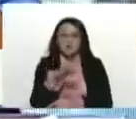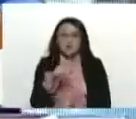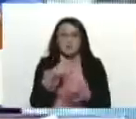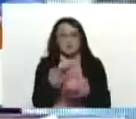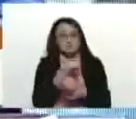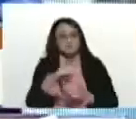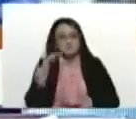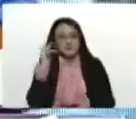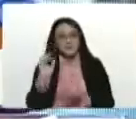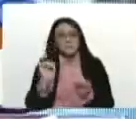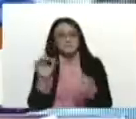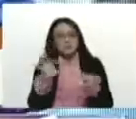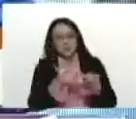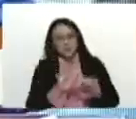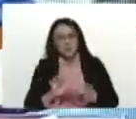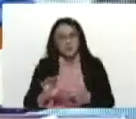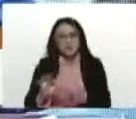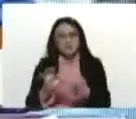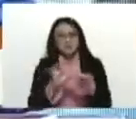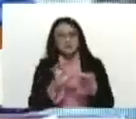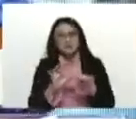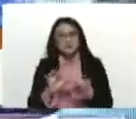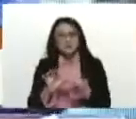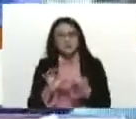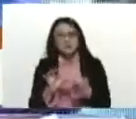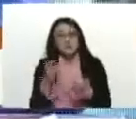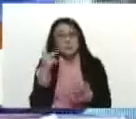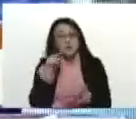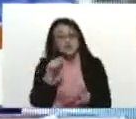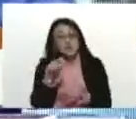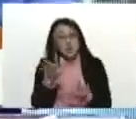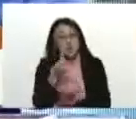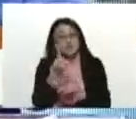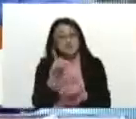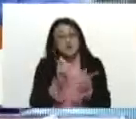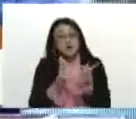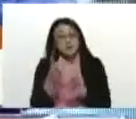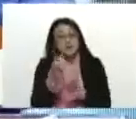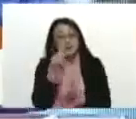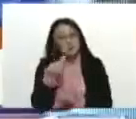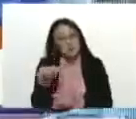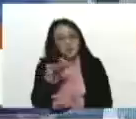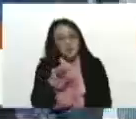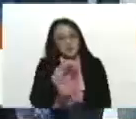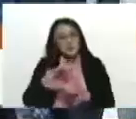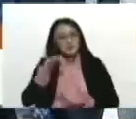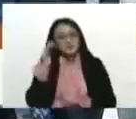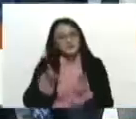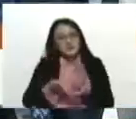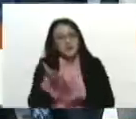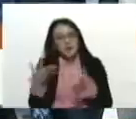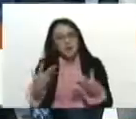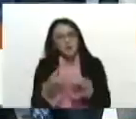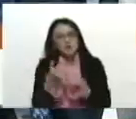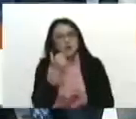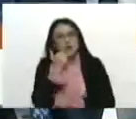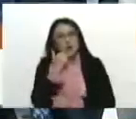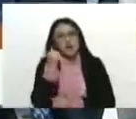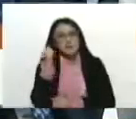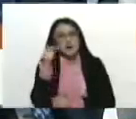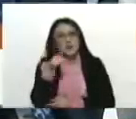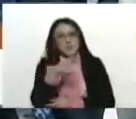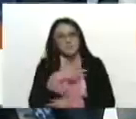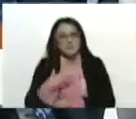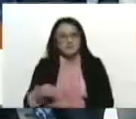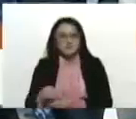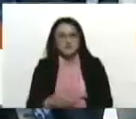Armada comenzaron a unirse por eso el 11 de abril pueblo y Fuerza Armada salieron juntos y reclamaron a su